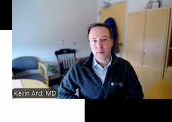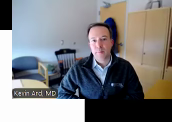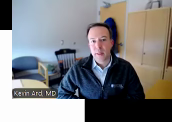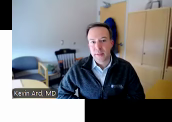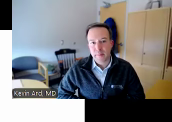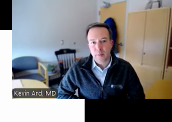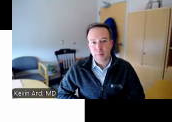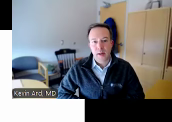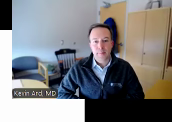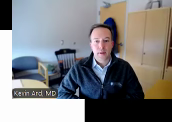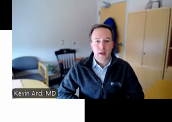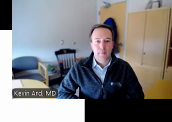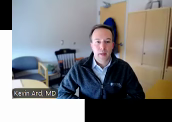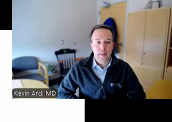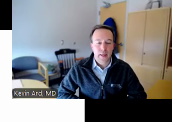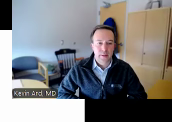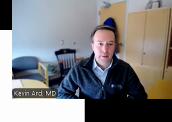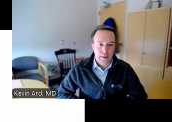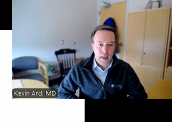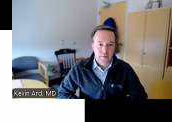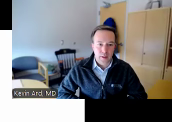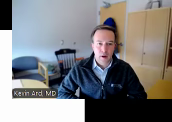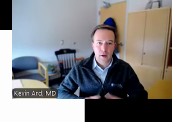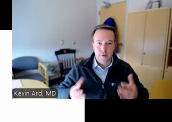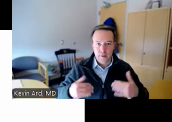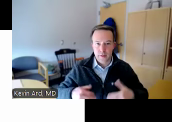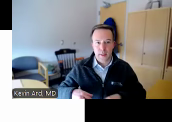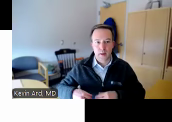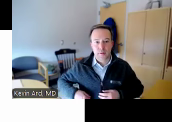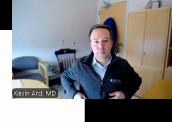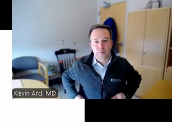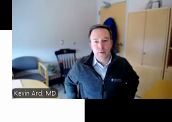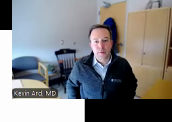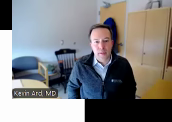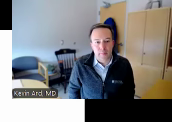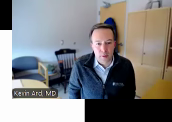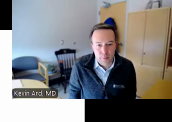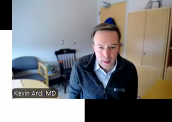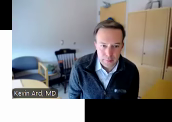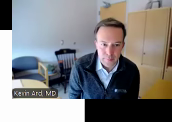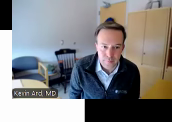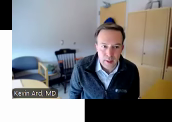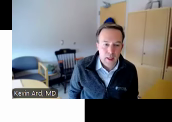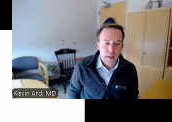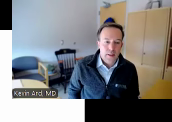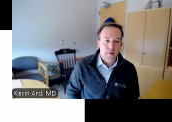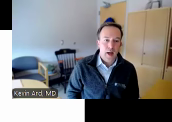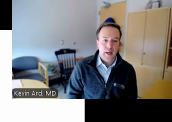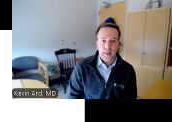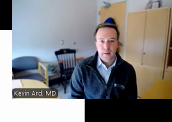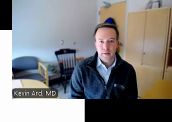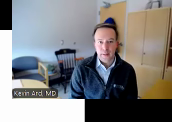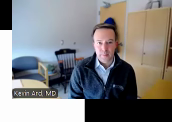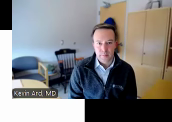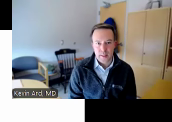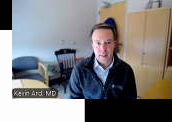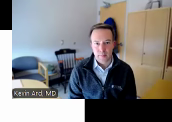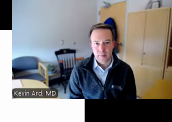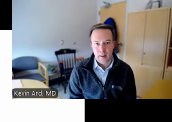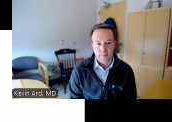utilizar drogas de inyección o medicina para cuidado de la